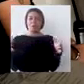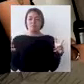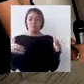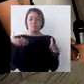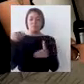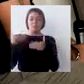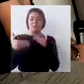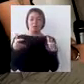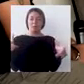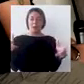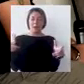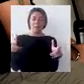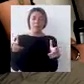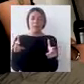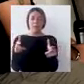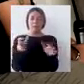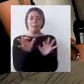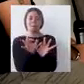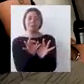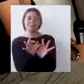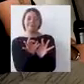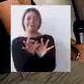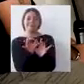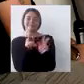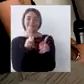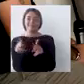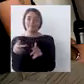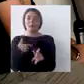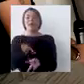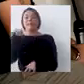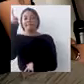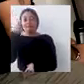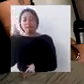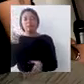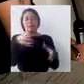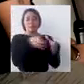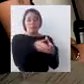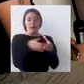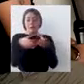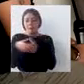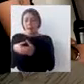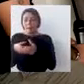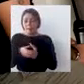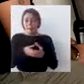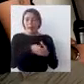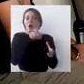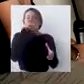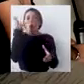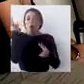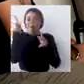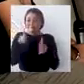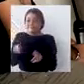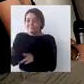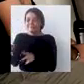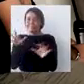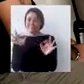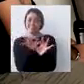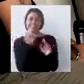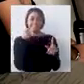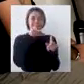pasaron las semanas, lo cual indica que necesitamos hacer muchos otros clubes que abarquen esas otras edades que de pronto no nos estamos